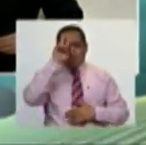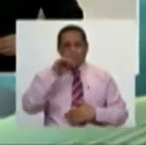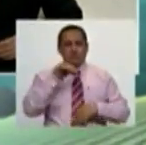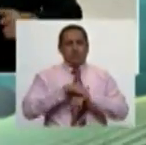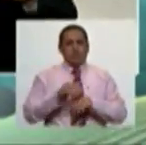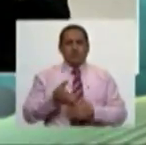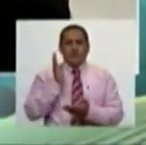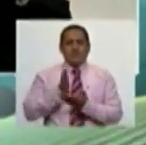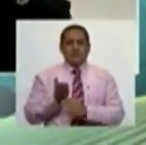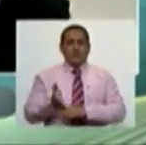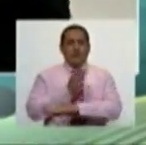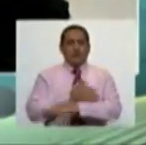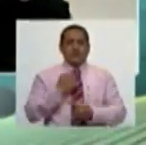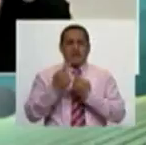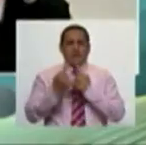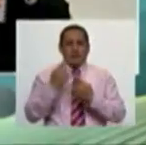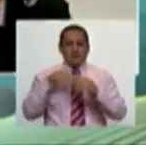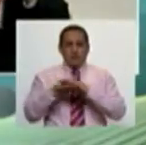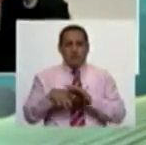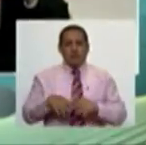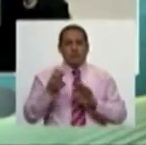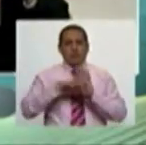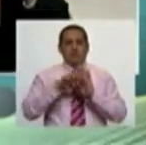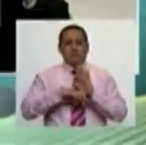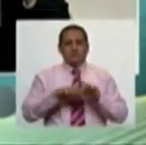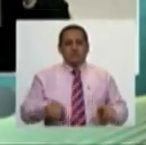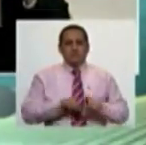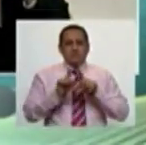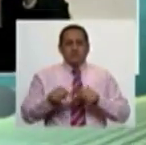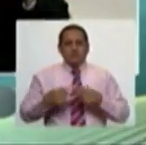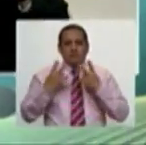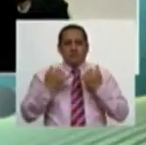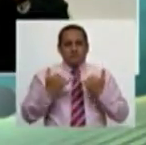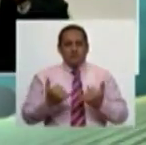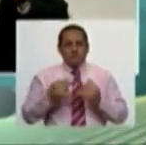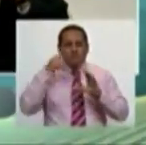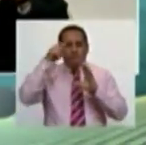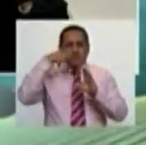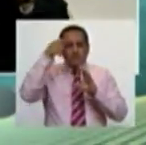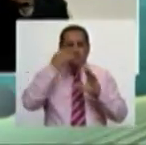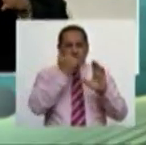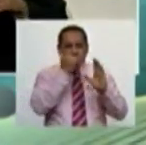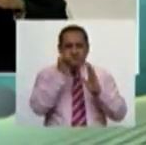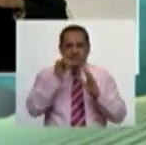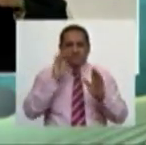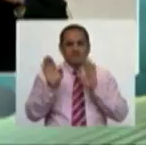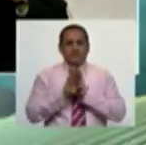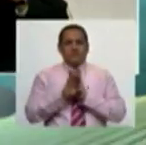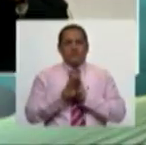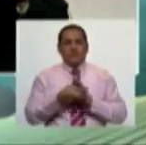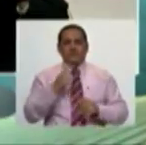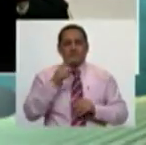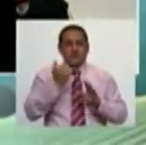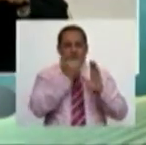nuestro país, a propósito de una sentencia que, bueno, ya se ha discutido en este programa, y que tiene que ver con la videovigilancia en